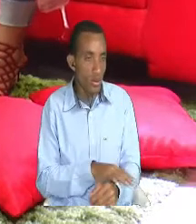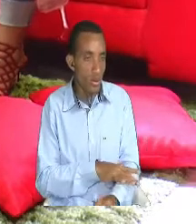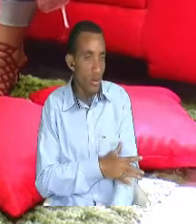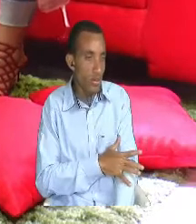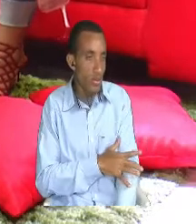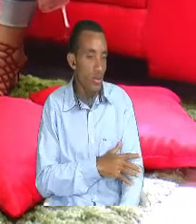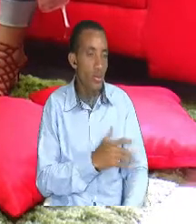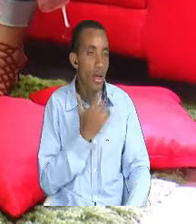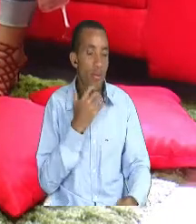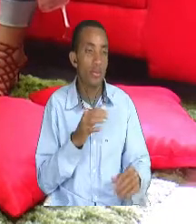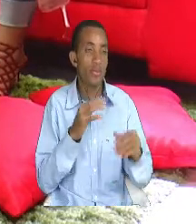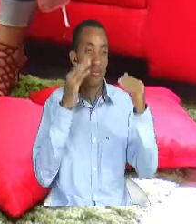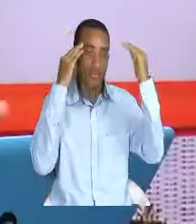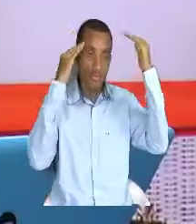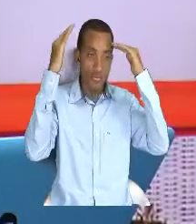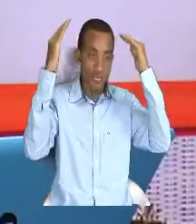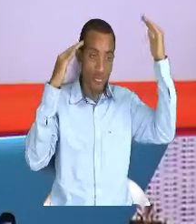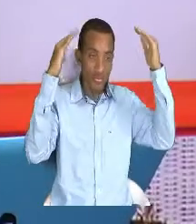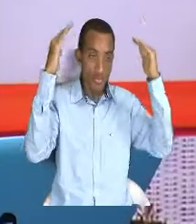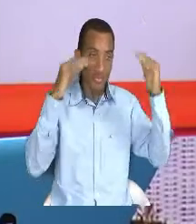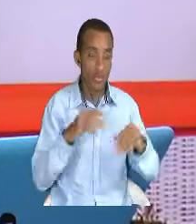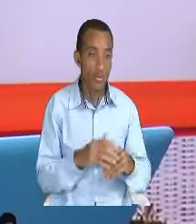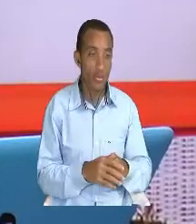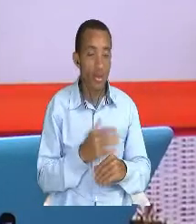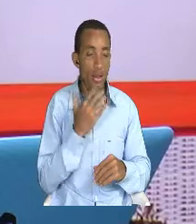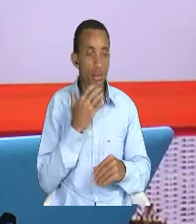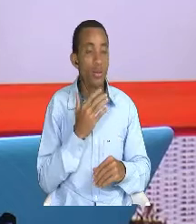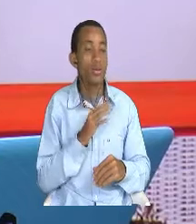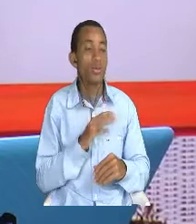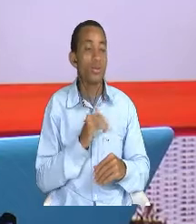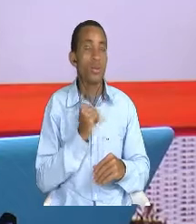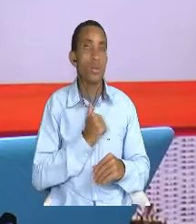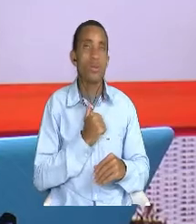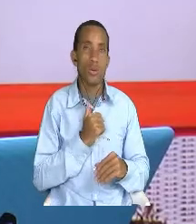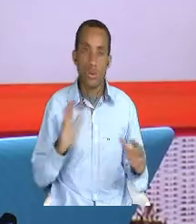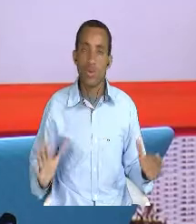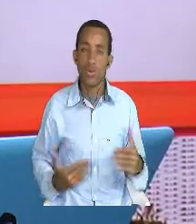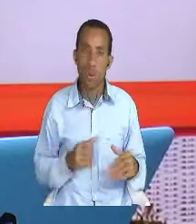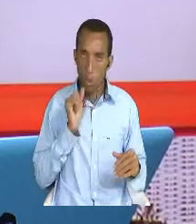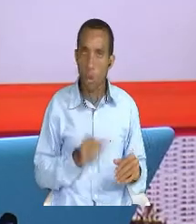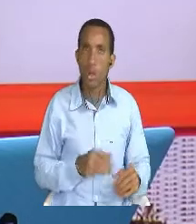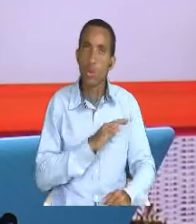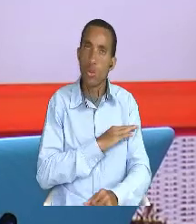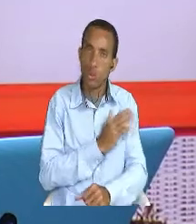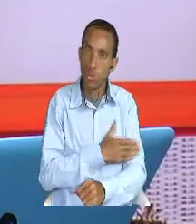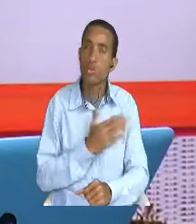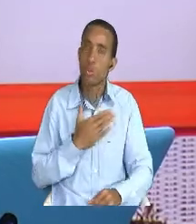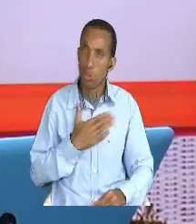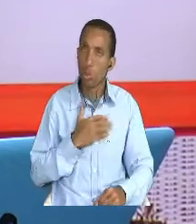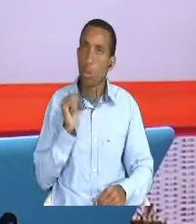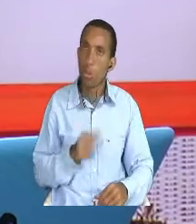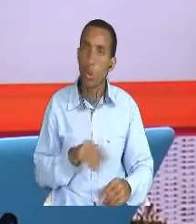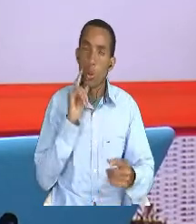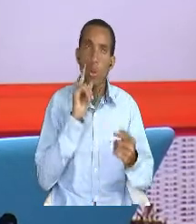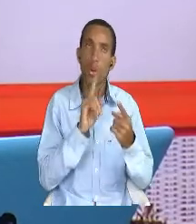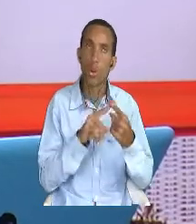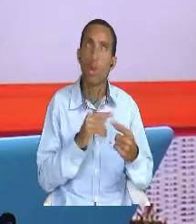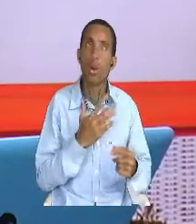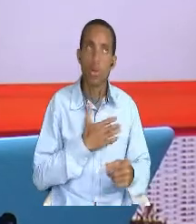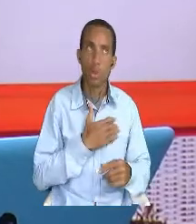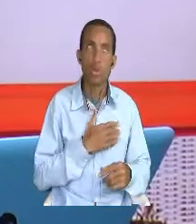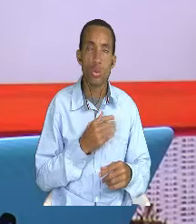ciertas competencias. Por ejemplo, la automotivación, que es muy importante para nosotros, que es tener claro nuestros objetivos. Cuando nosotros tenemos claro